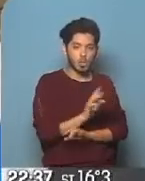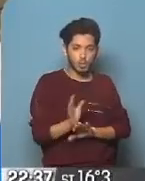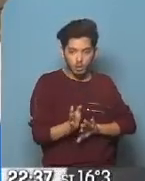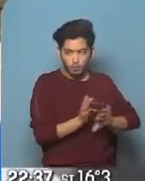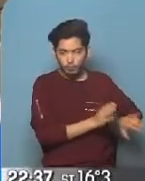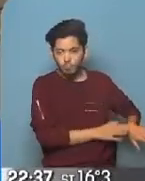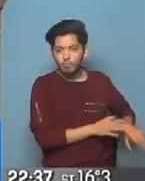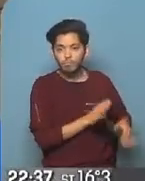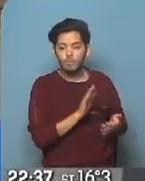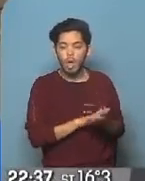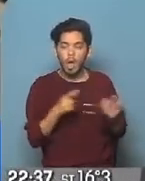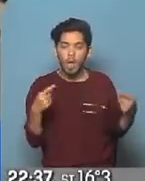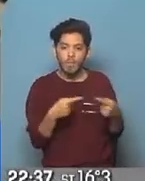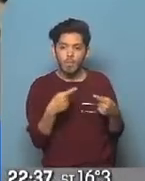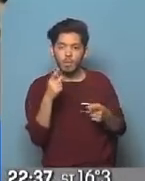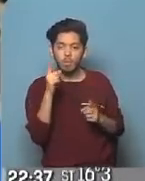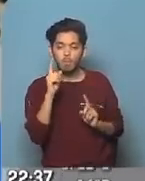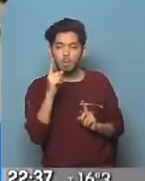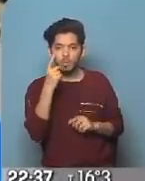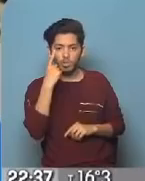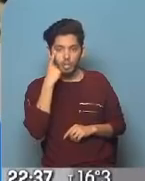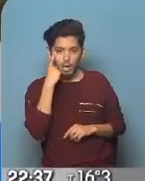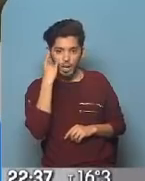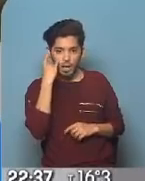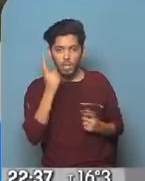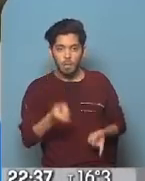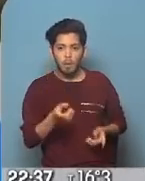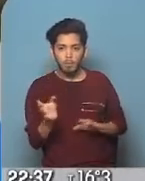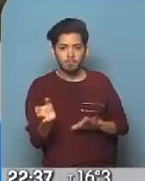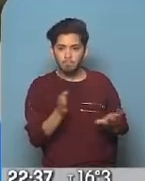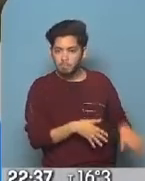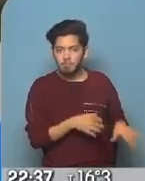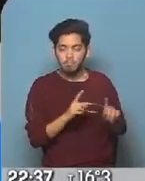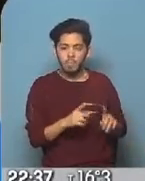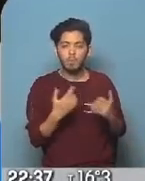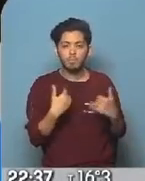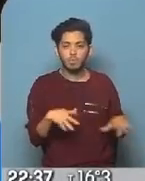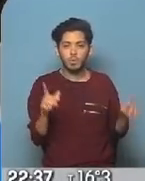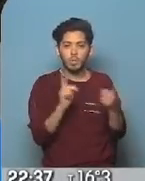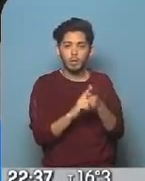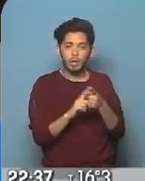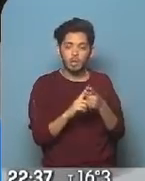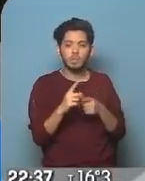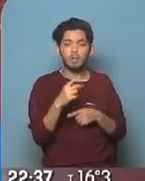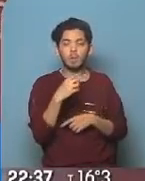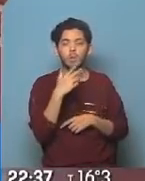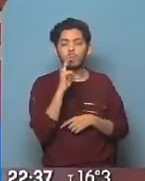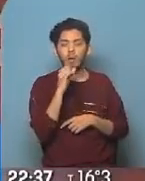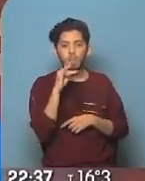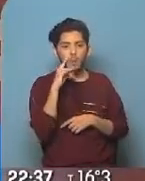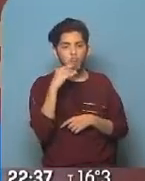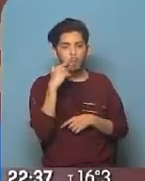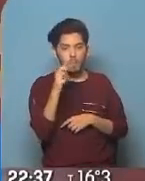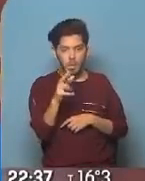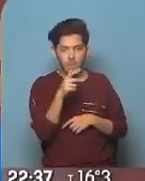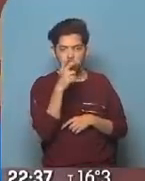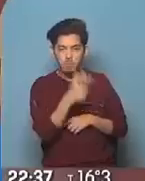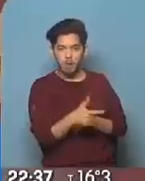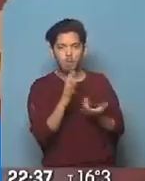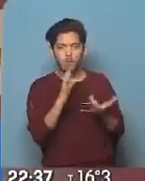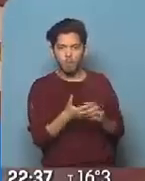margen la disputa con China. Y también queda al margen la eventual relación con Vladimir Putin, que ha respondido de